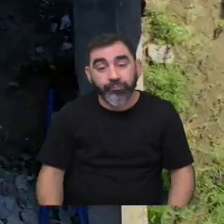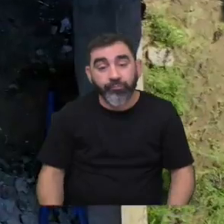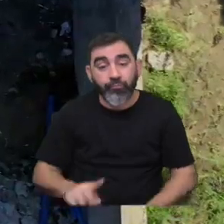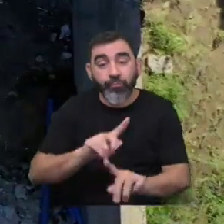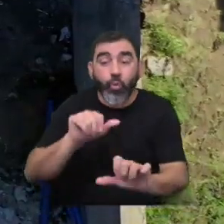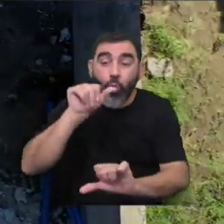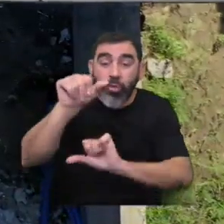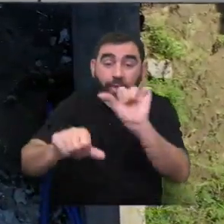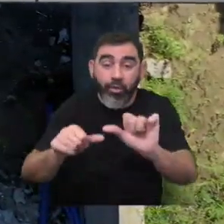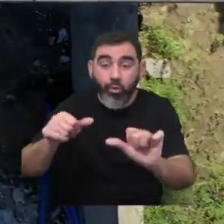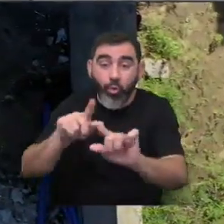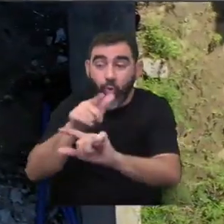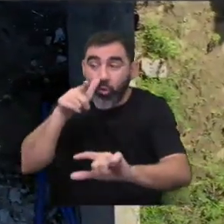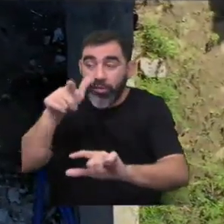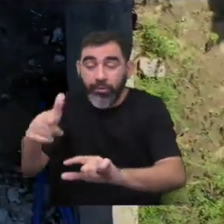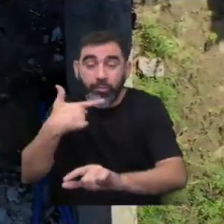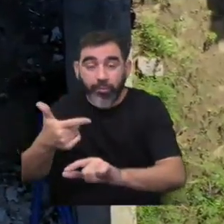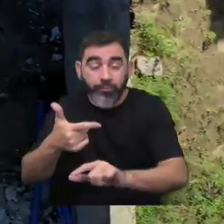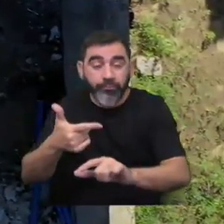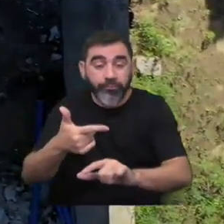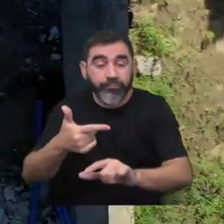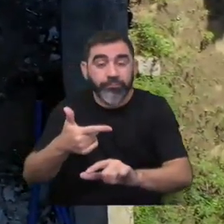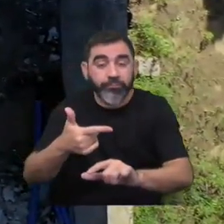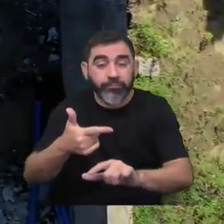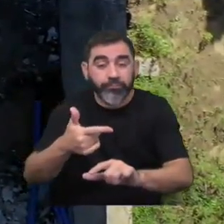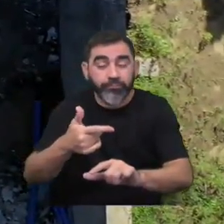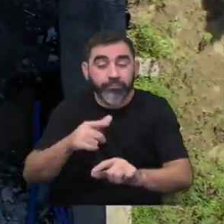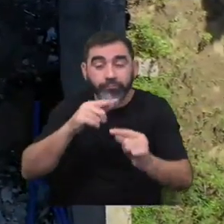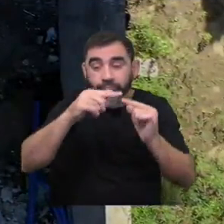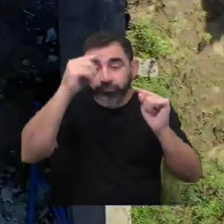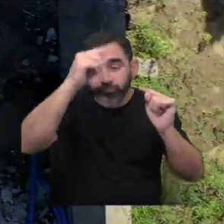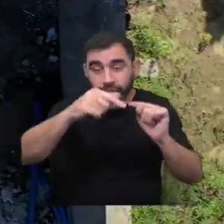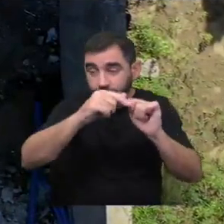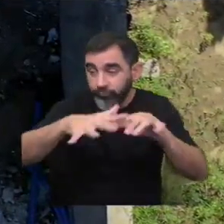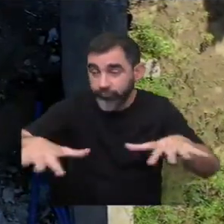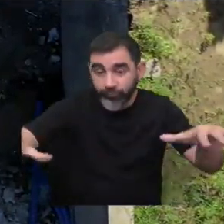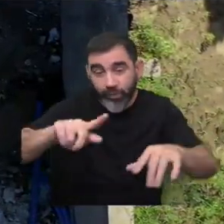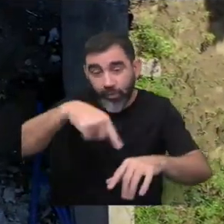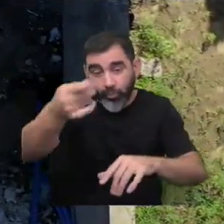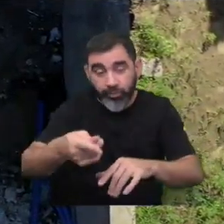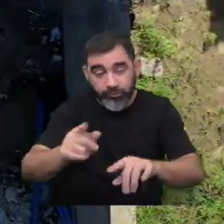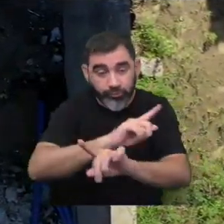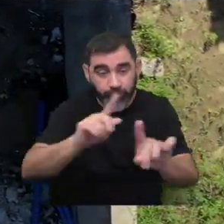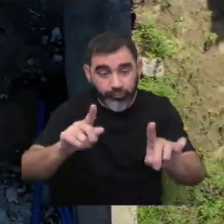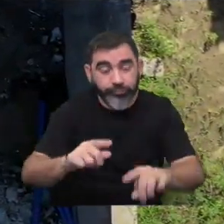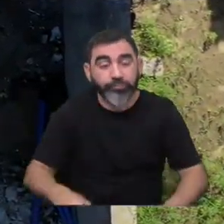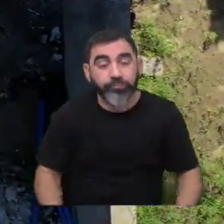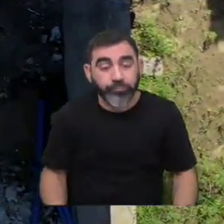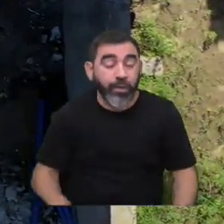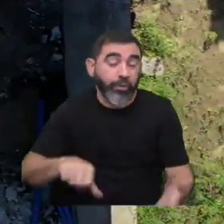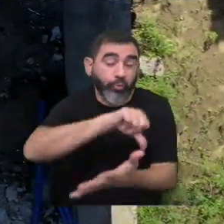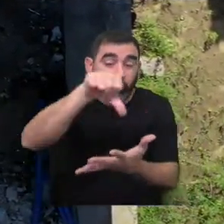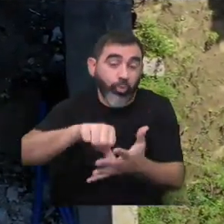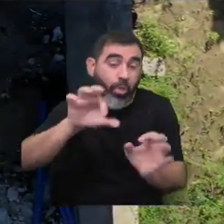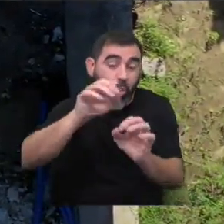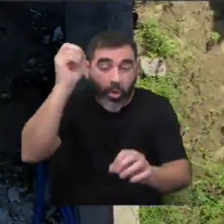daños indirectos a través de la infraestructura eléctrica tanto de la ciudad como en el